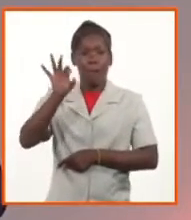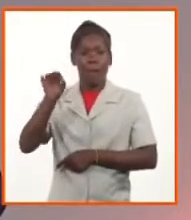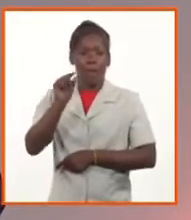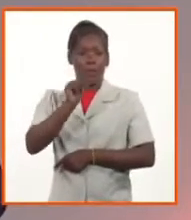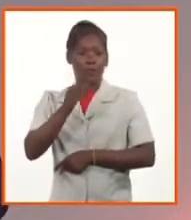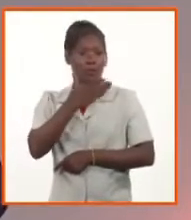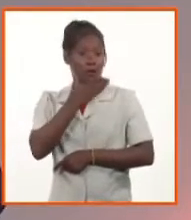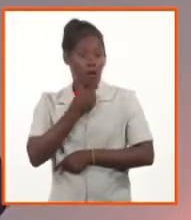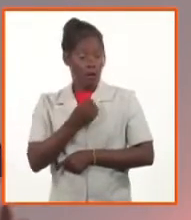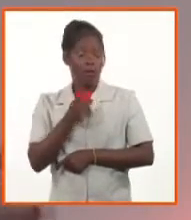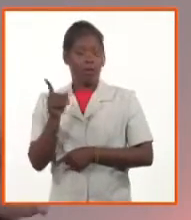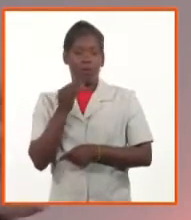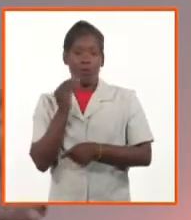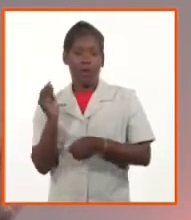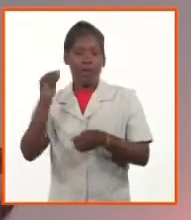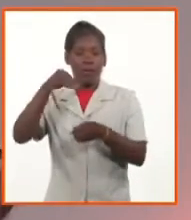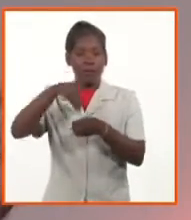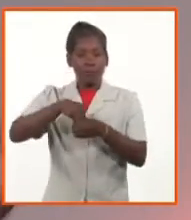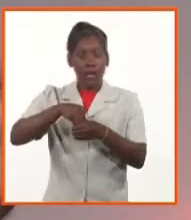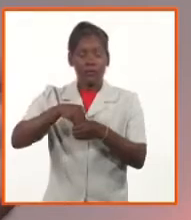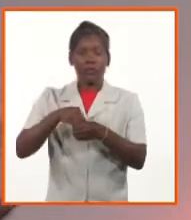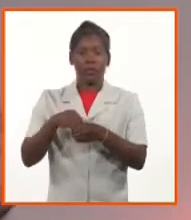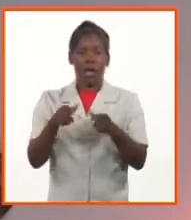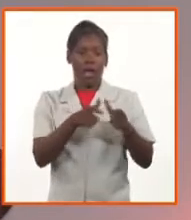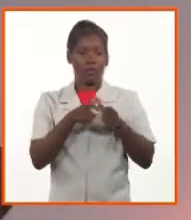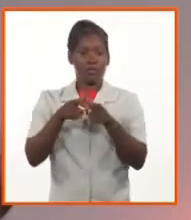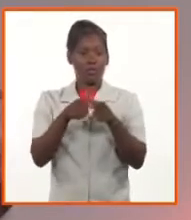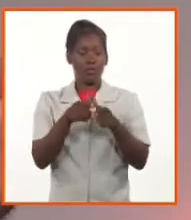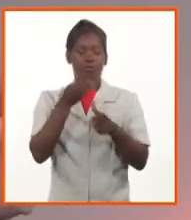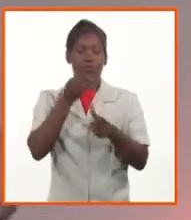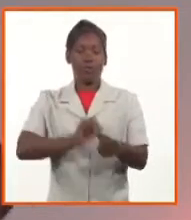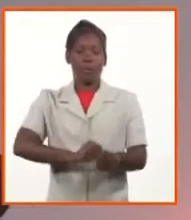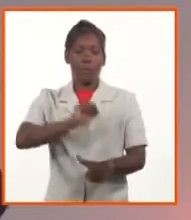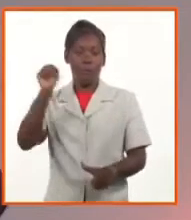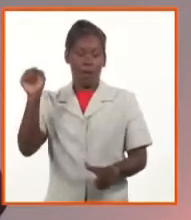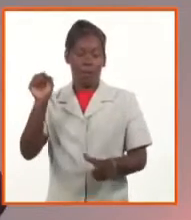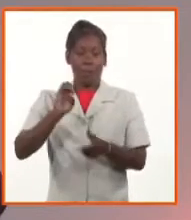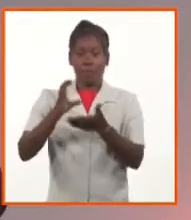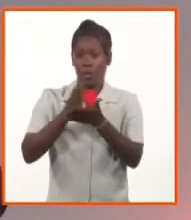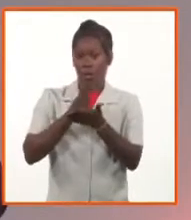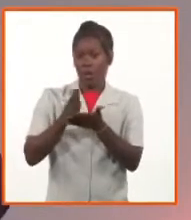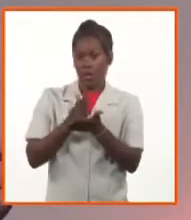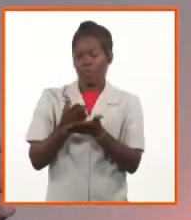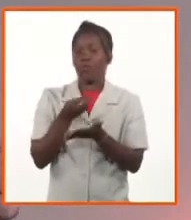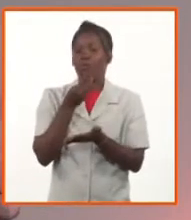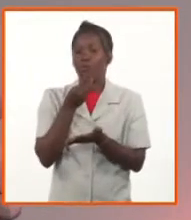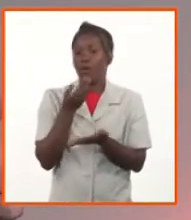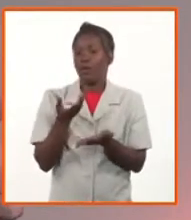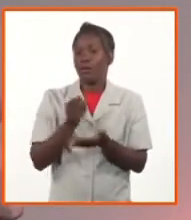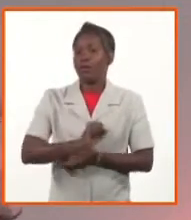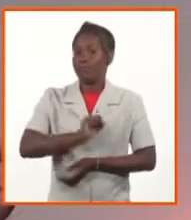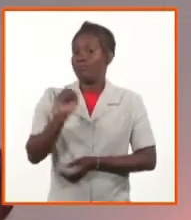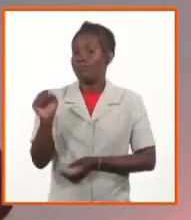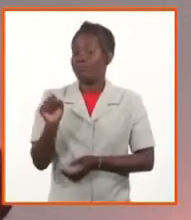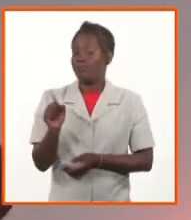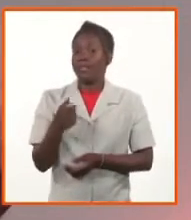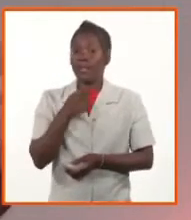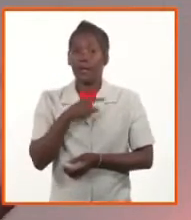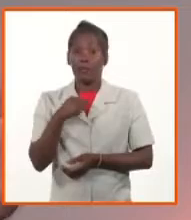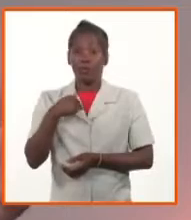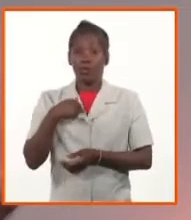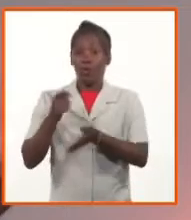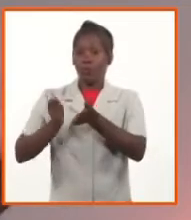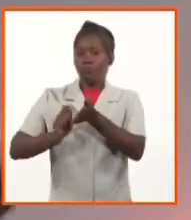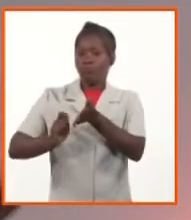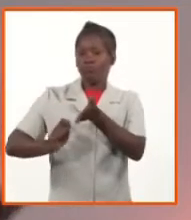Para los de este año. Para los de este año. E incluso para los escritores, el que gane alguno de literatura asegura publicar un libro, además de premio metálico también. Ahí